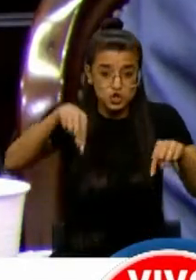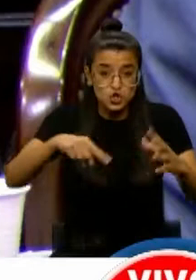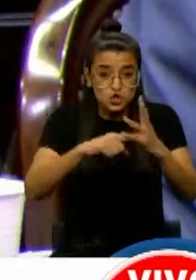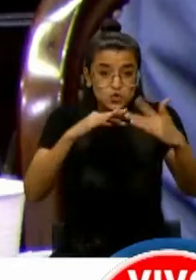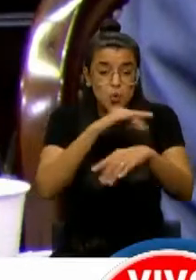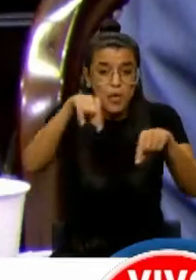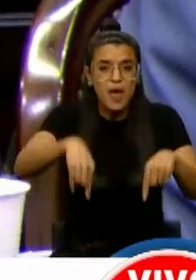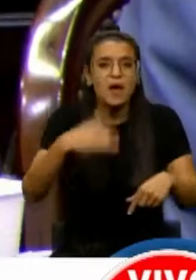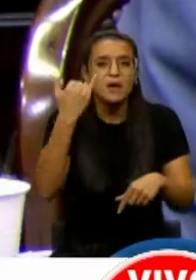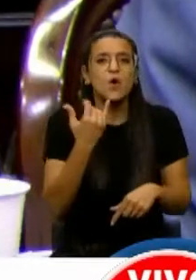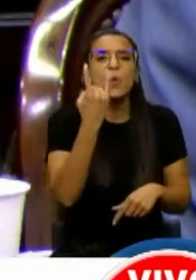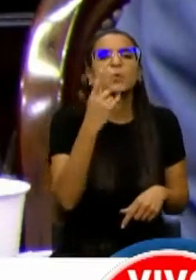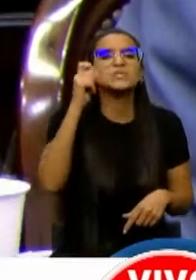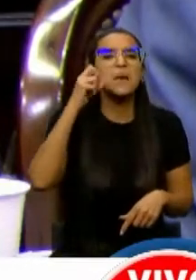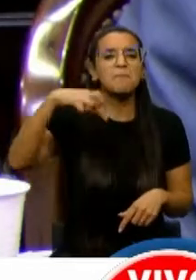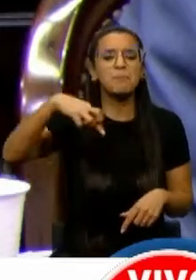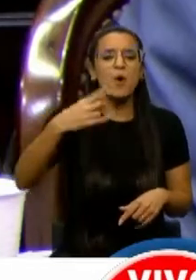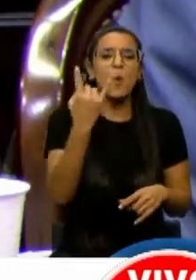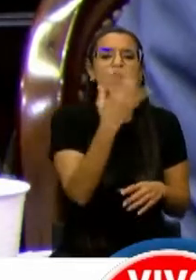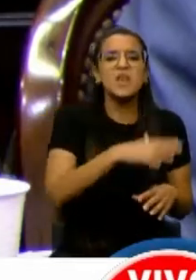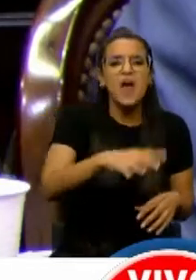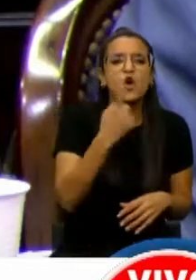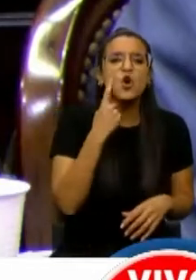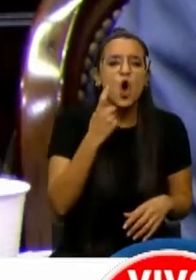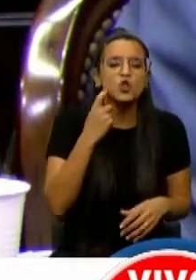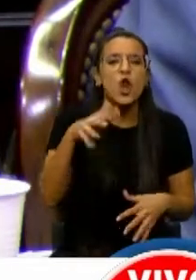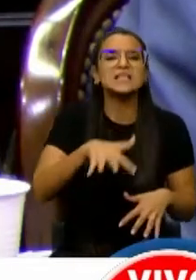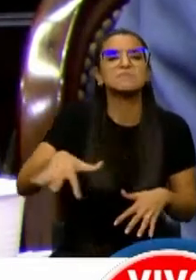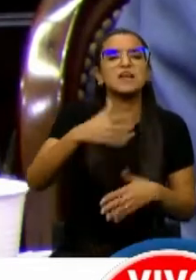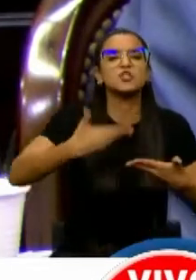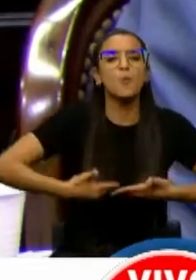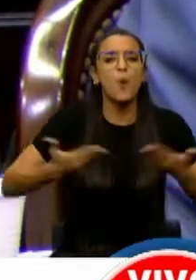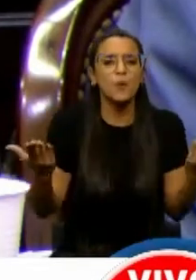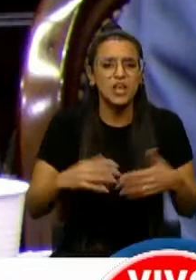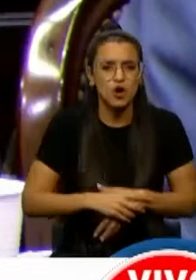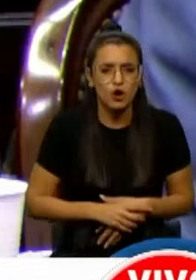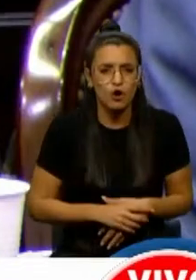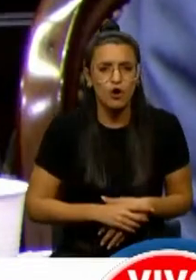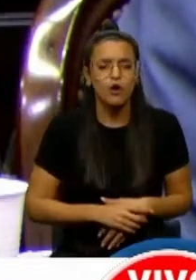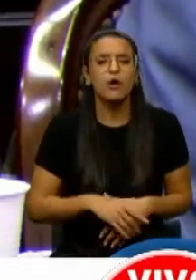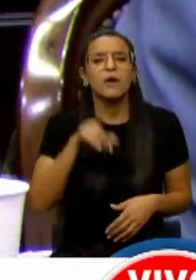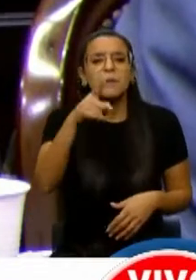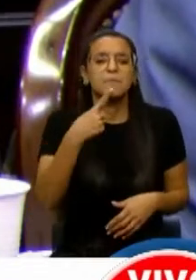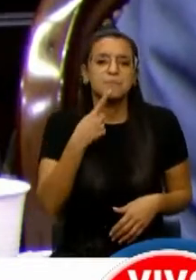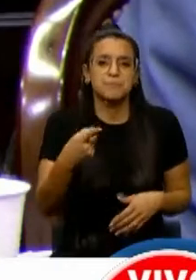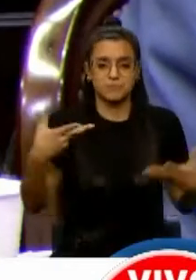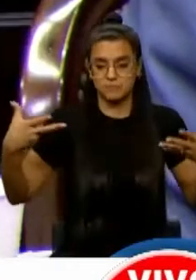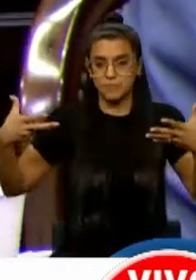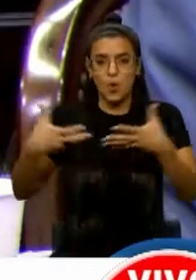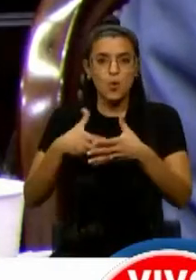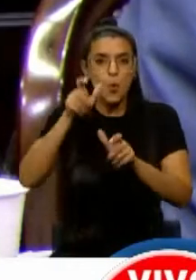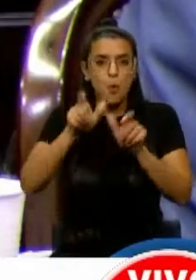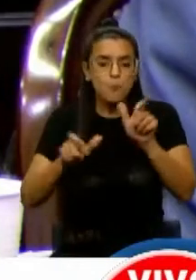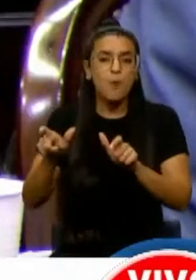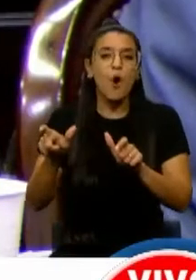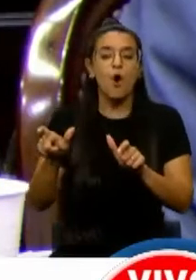ciudad, existió la USEP, la Unidad de Control del Espacio Público, donde una patota